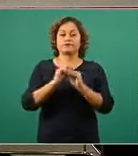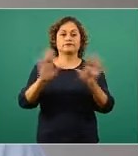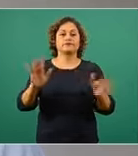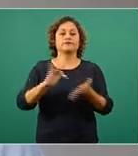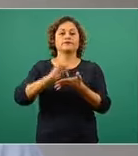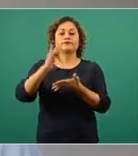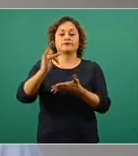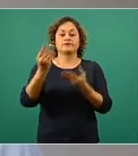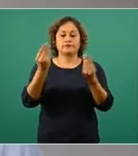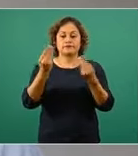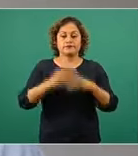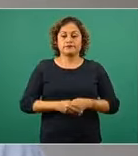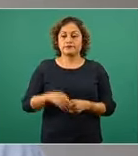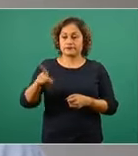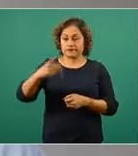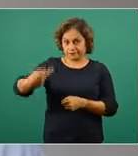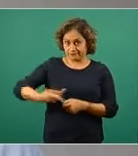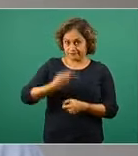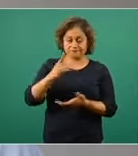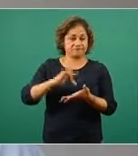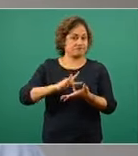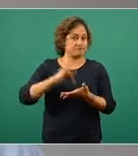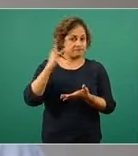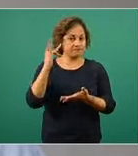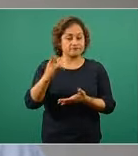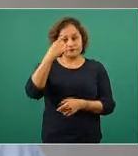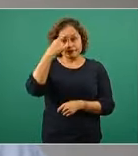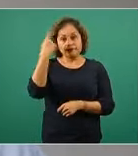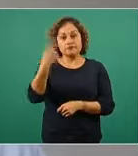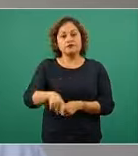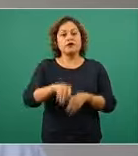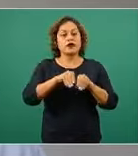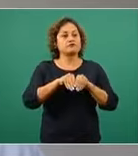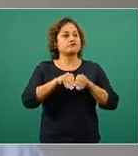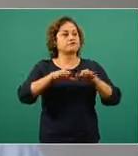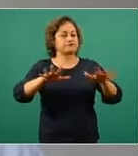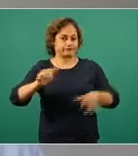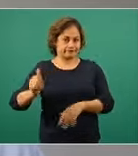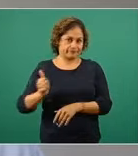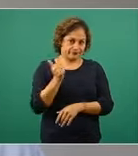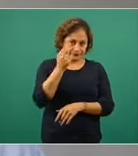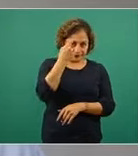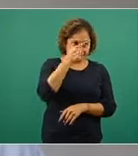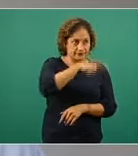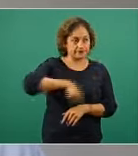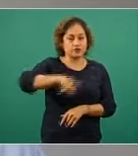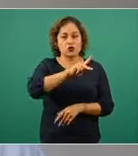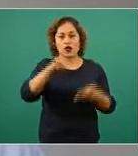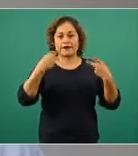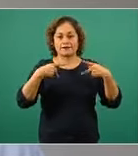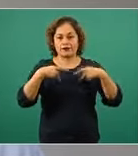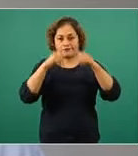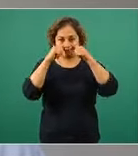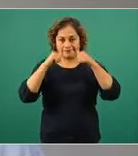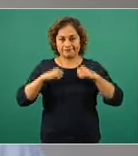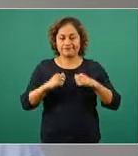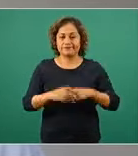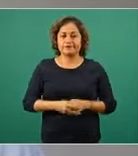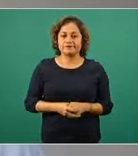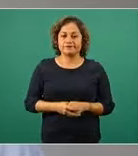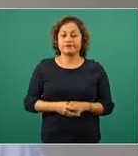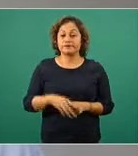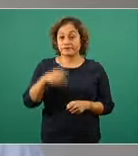mucho gusto, y agradecemos la pregunta precisamente para poder informar a toda la población al respecto. El grupo de